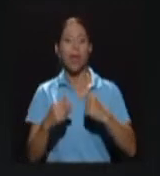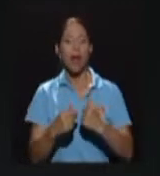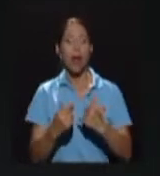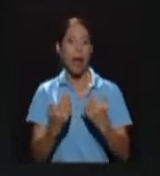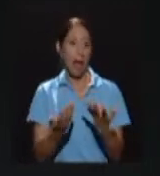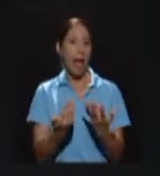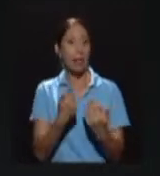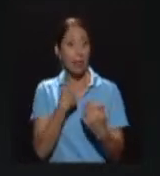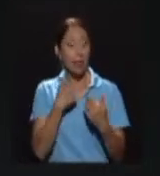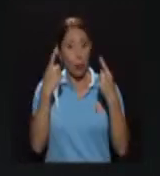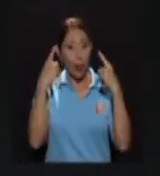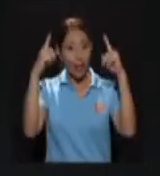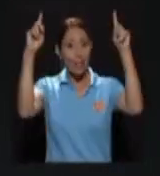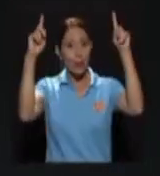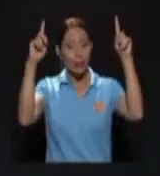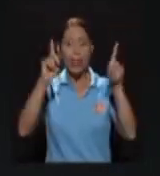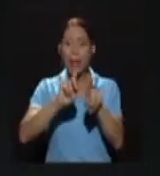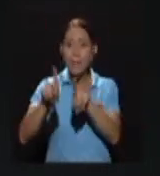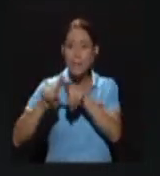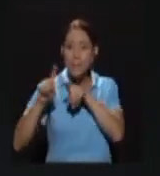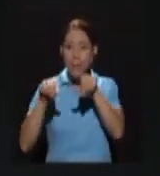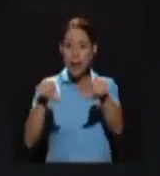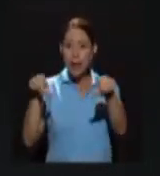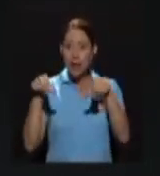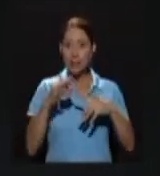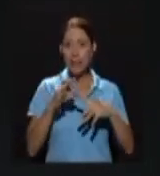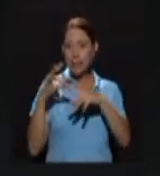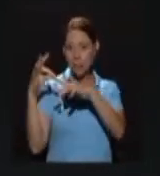ha tenido éxitos en varias áreas y en especial